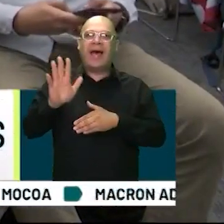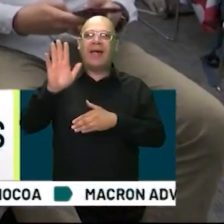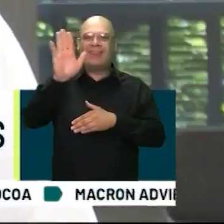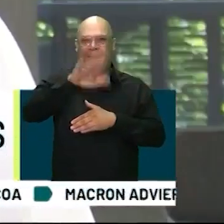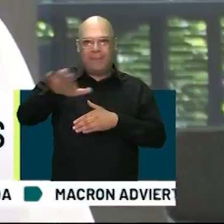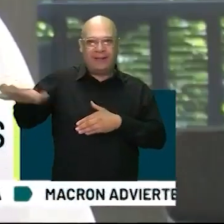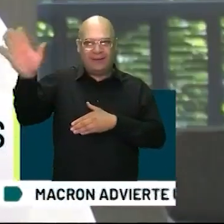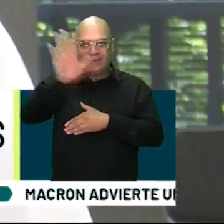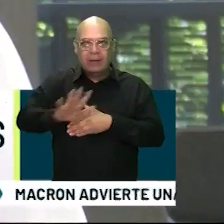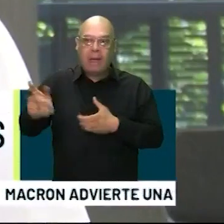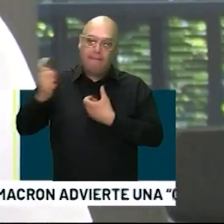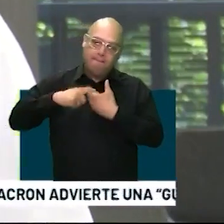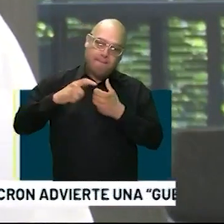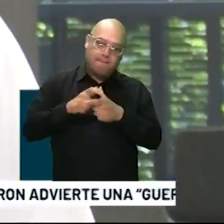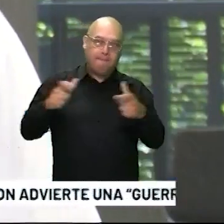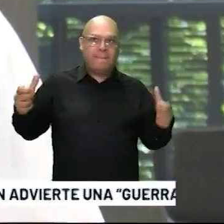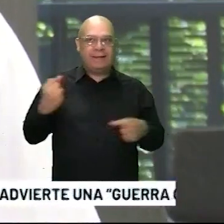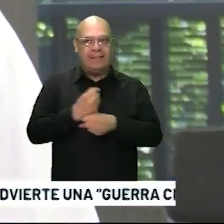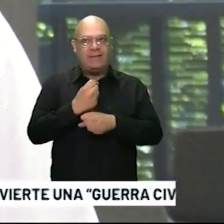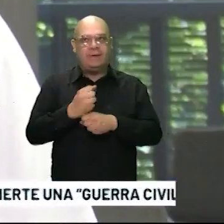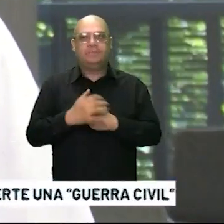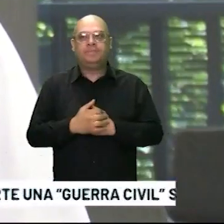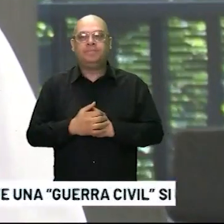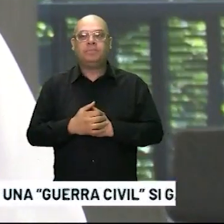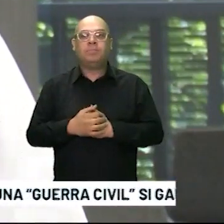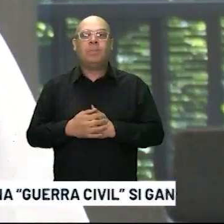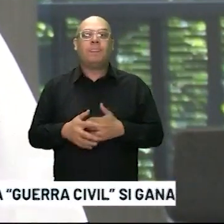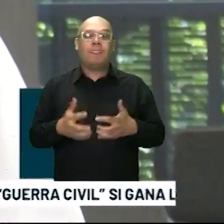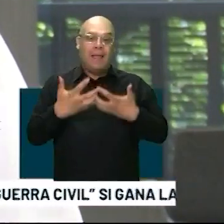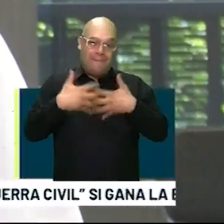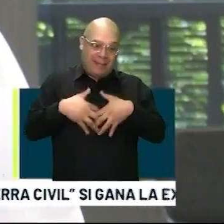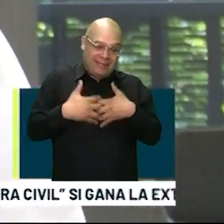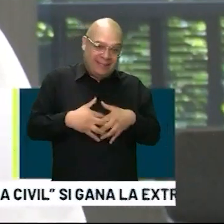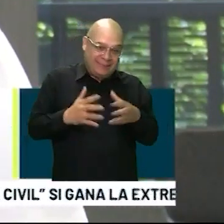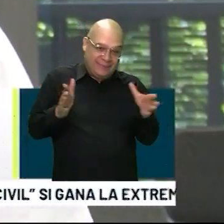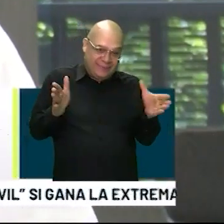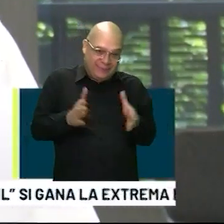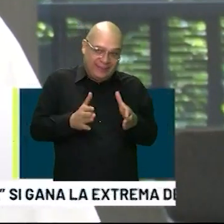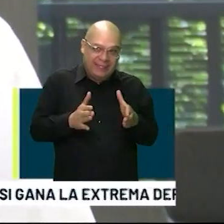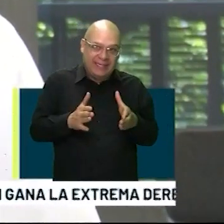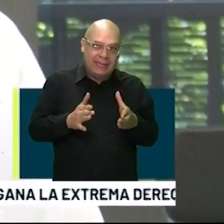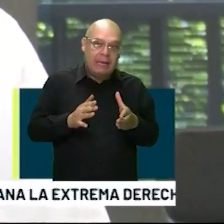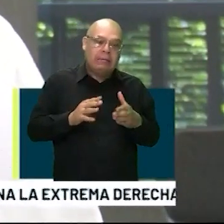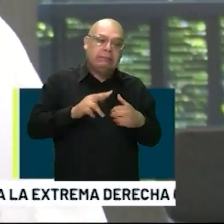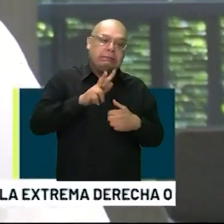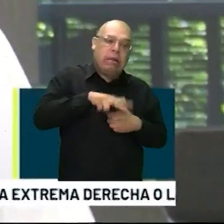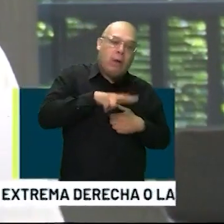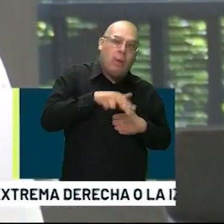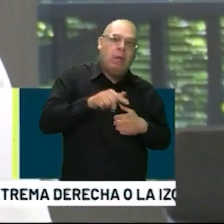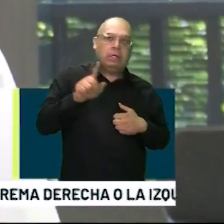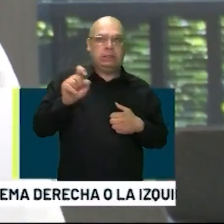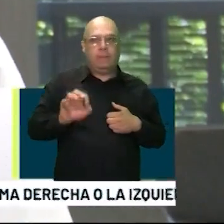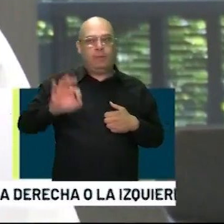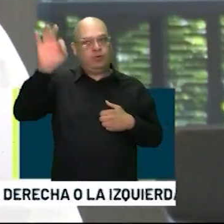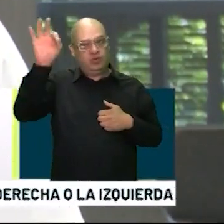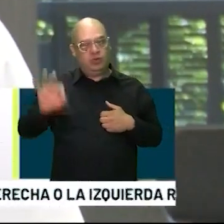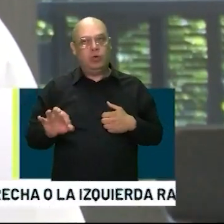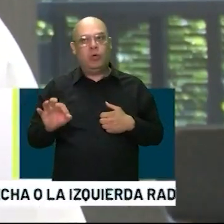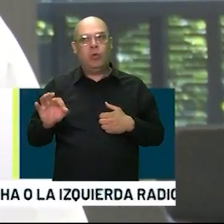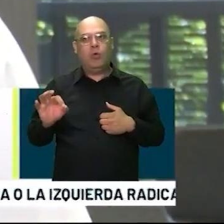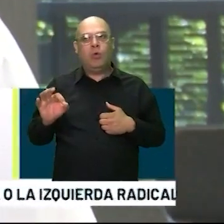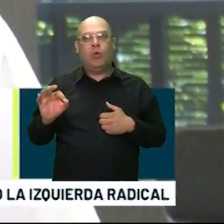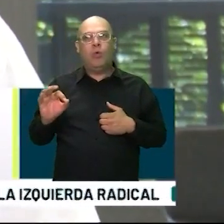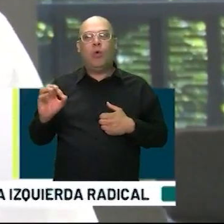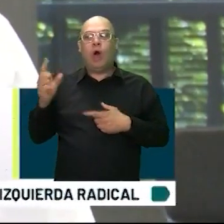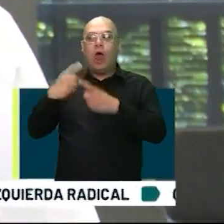de personal la creación de empresas de microempresas al al primer trimestre de este año creció 6% frente al frente al mismo periodo del